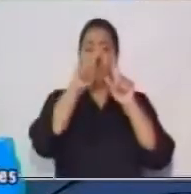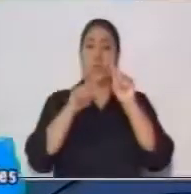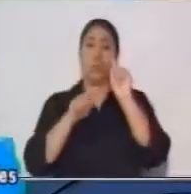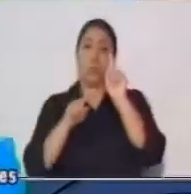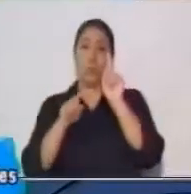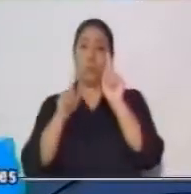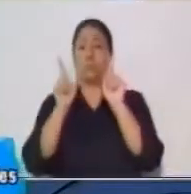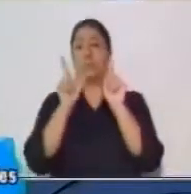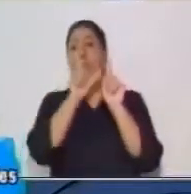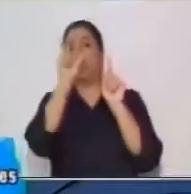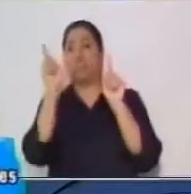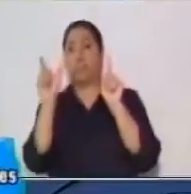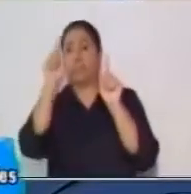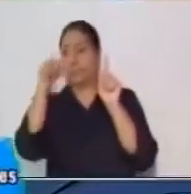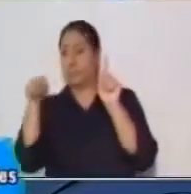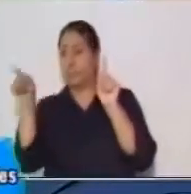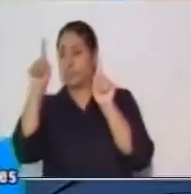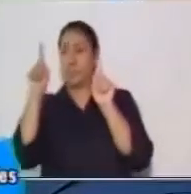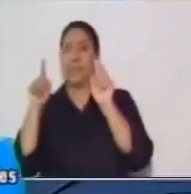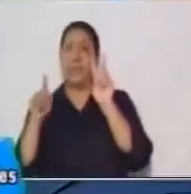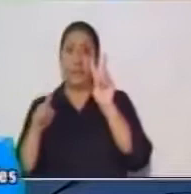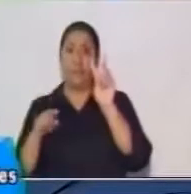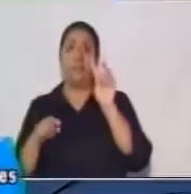2, 3,